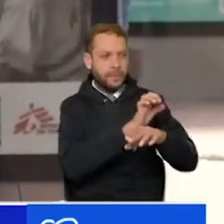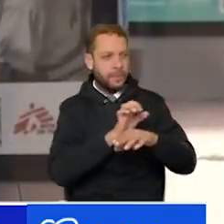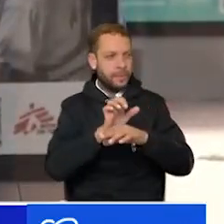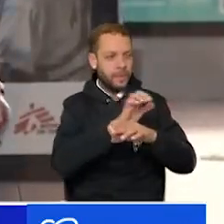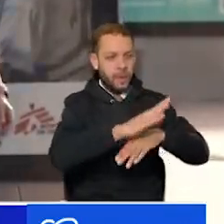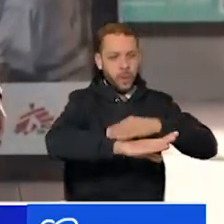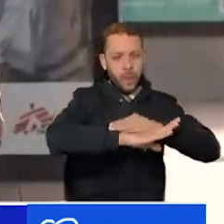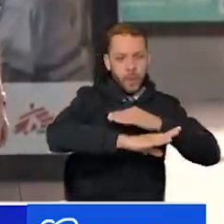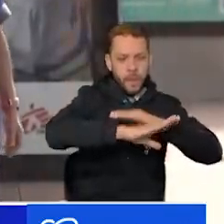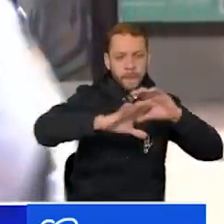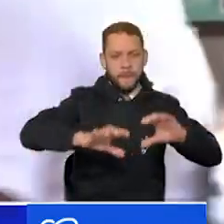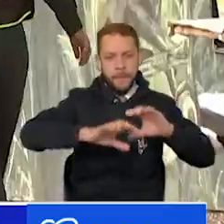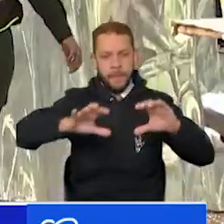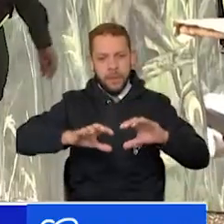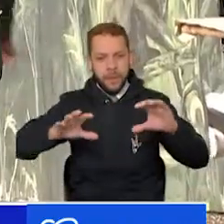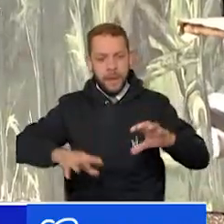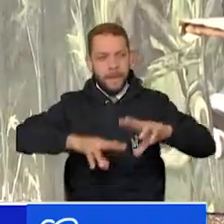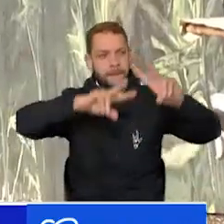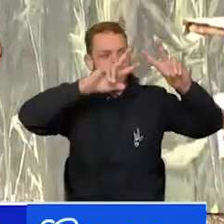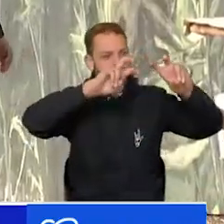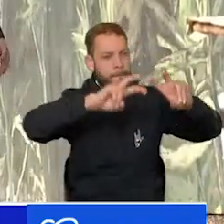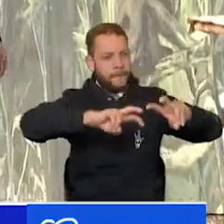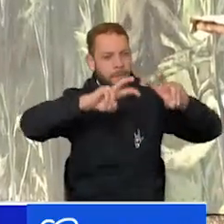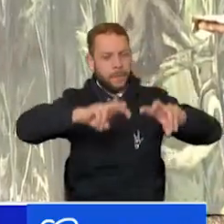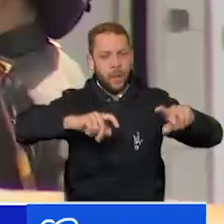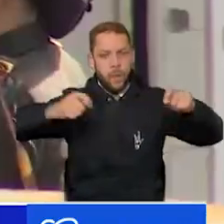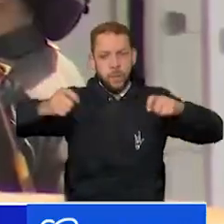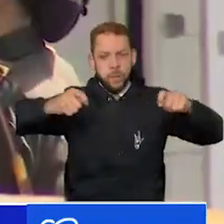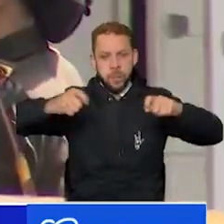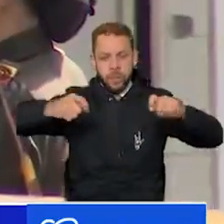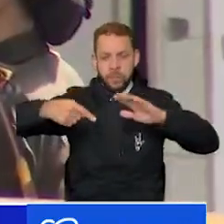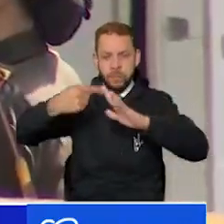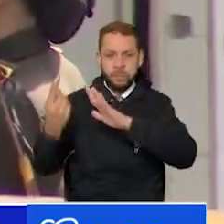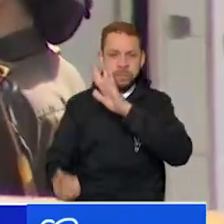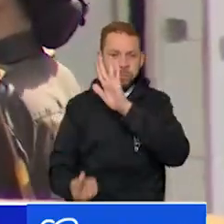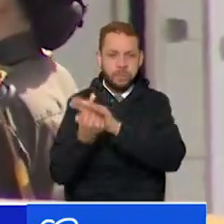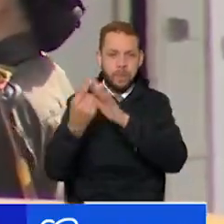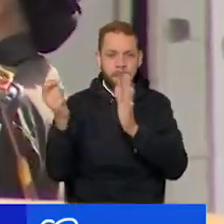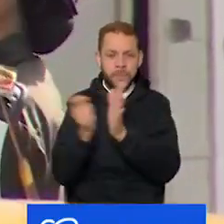continúan con las actividades de registro y control en los puntos más álgidos del departamento.